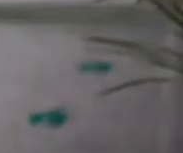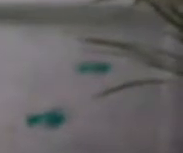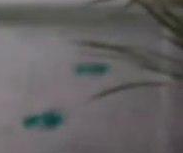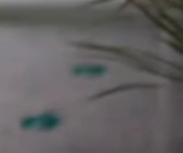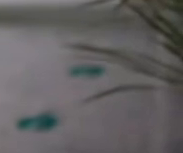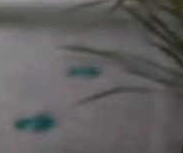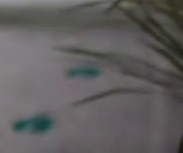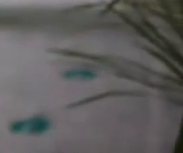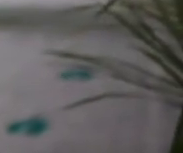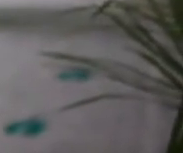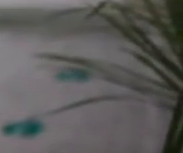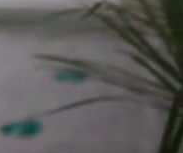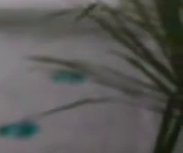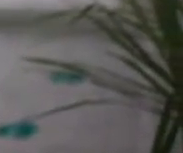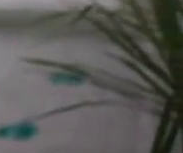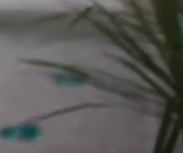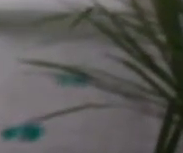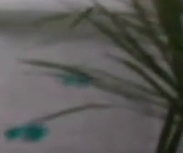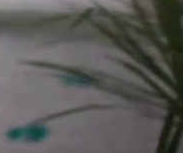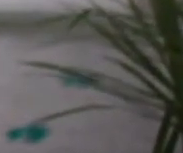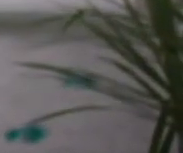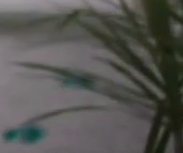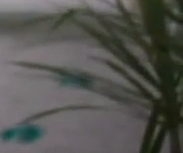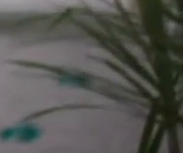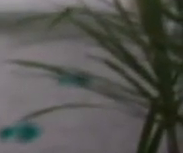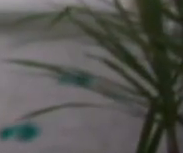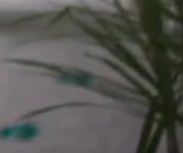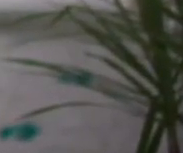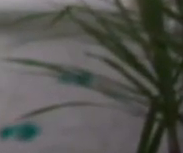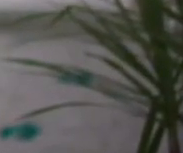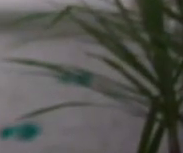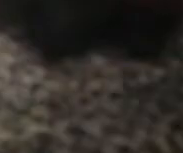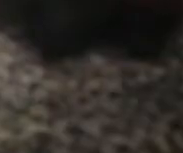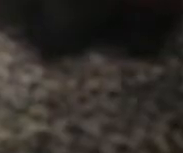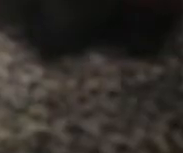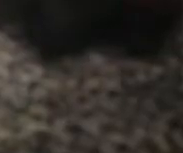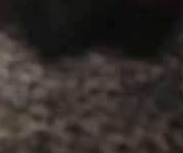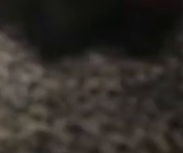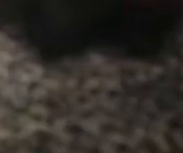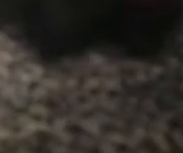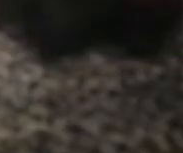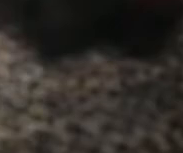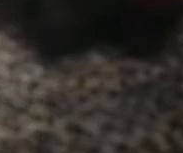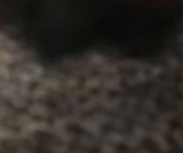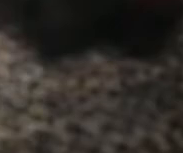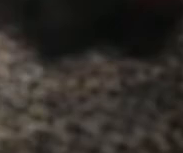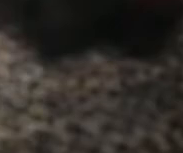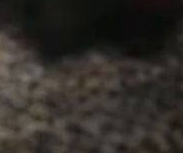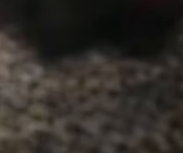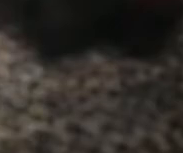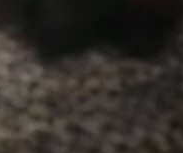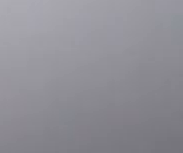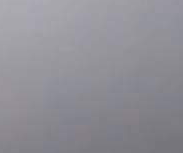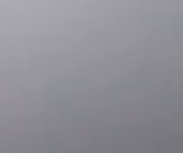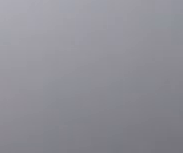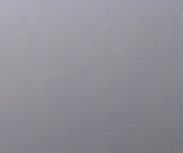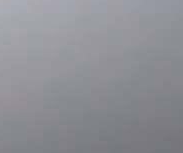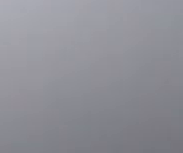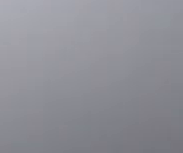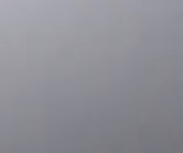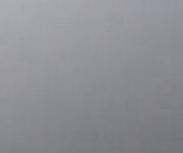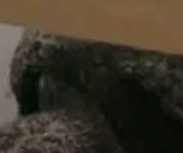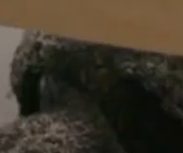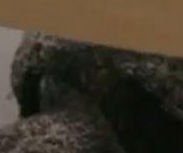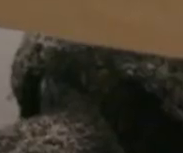La diabetes no controlada te pone en mayor riesgo si enfermas de COVID-19. Hoy más que nunca, toma puntualmente tus medicamentos,